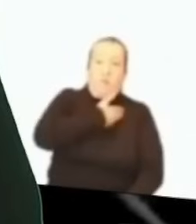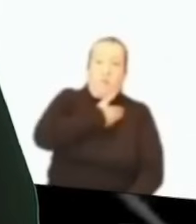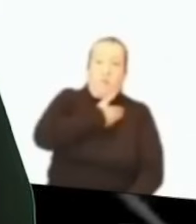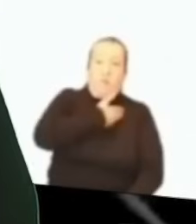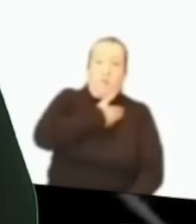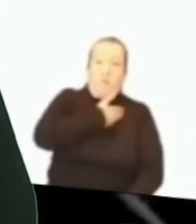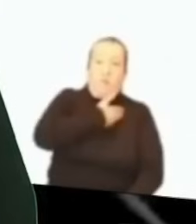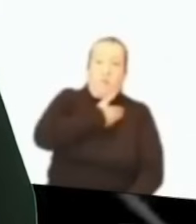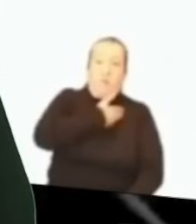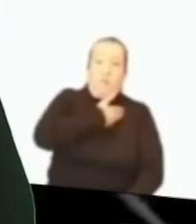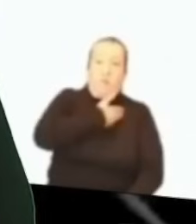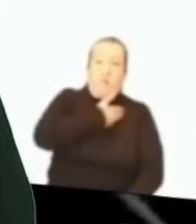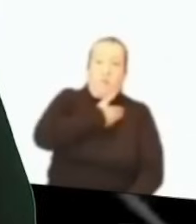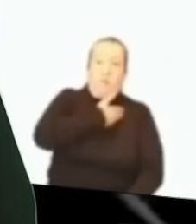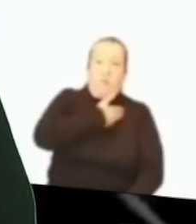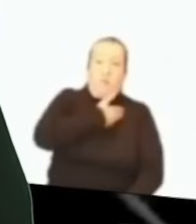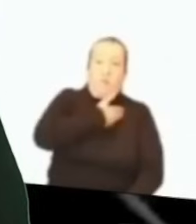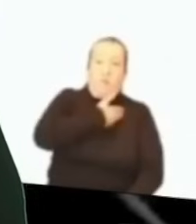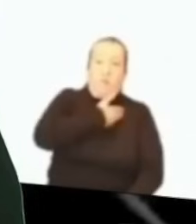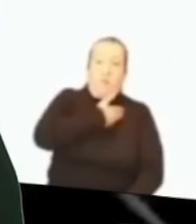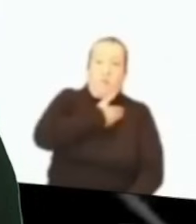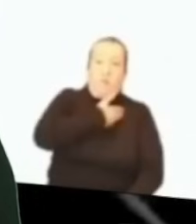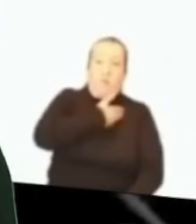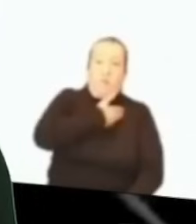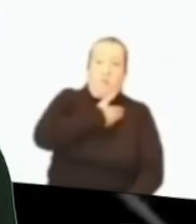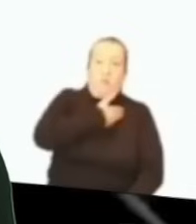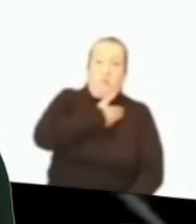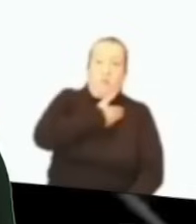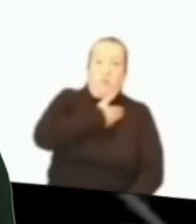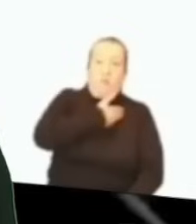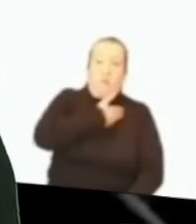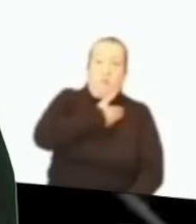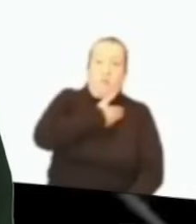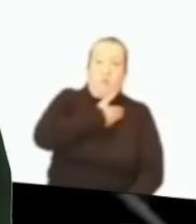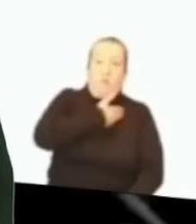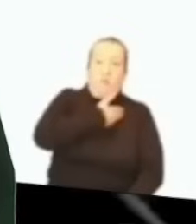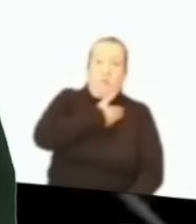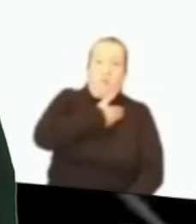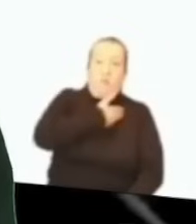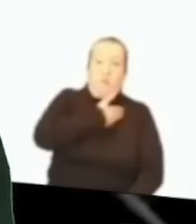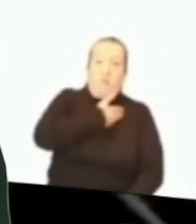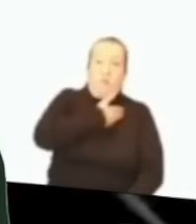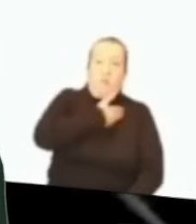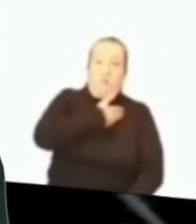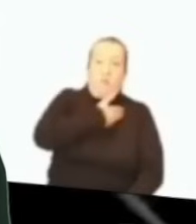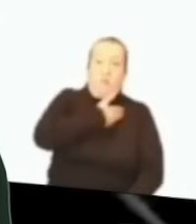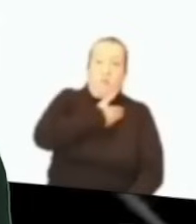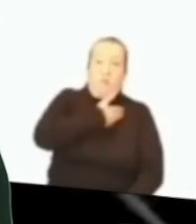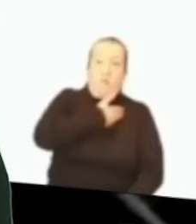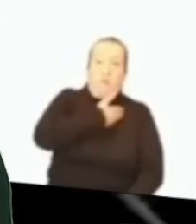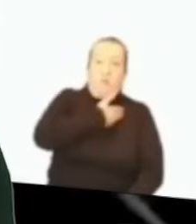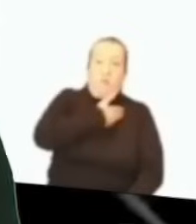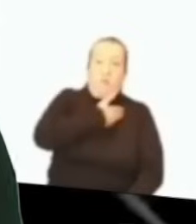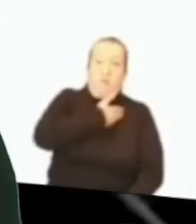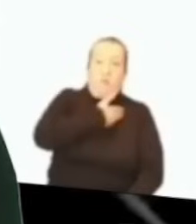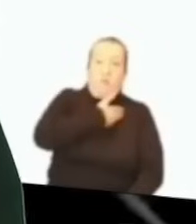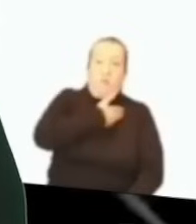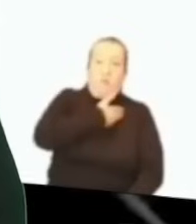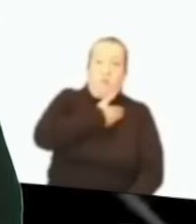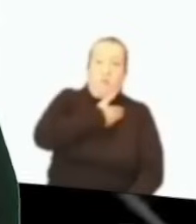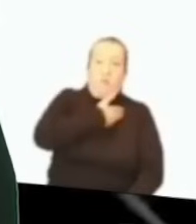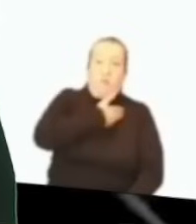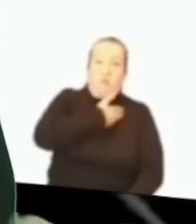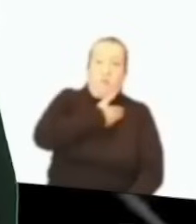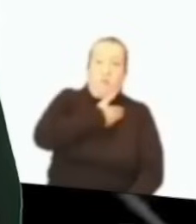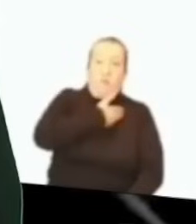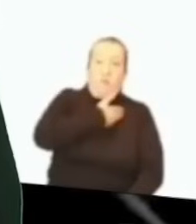postura crítica hacia las políticas tradicionales de endeudamiento, ofrece una visión única que desafía muchas de